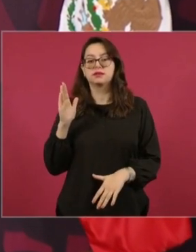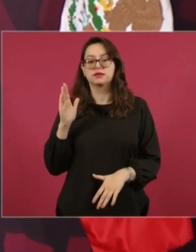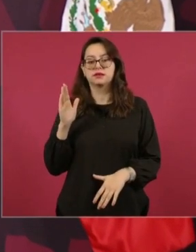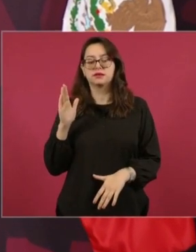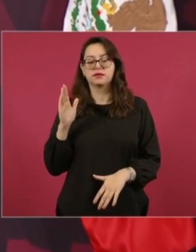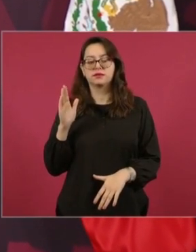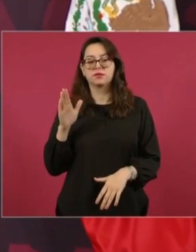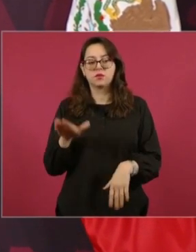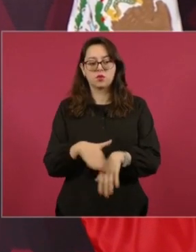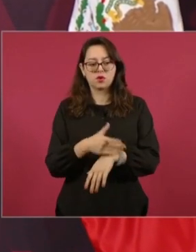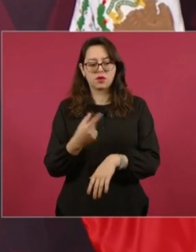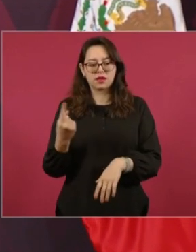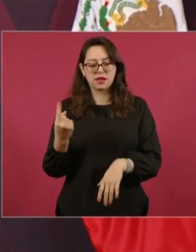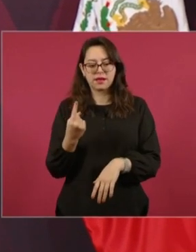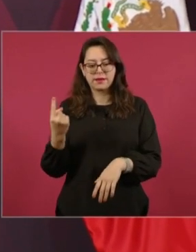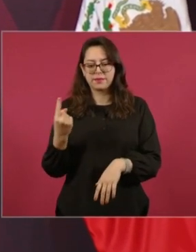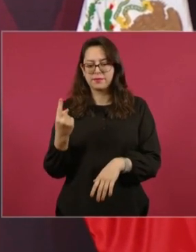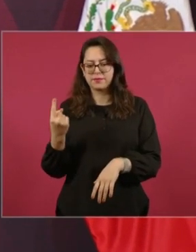fui